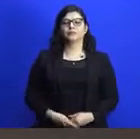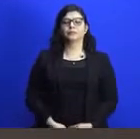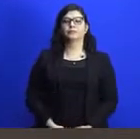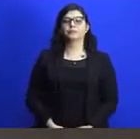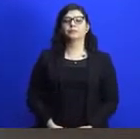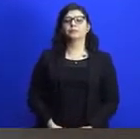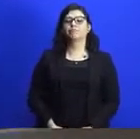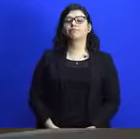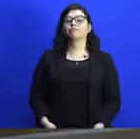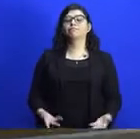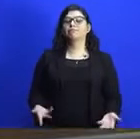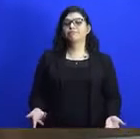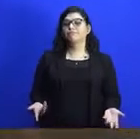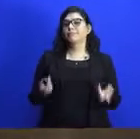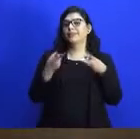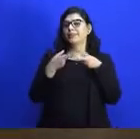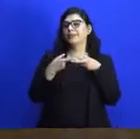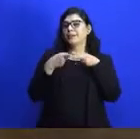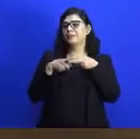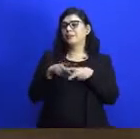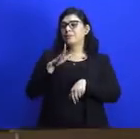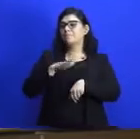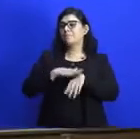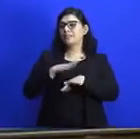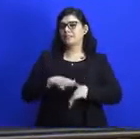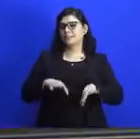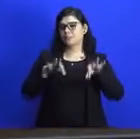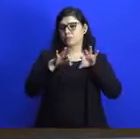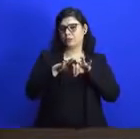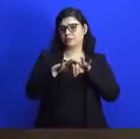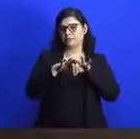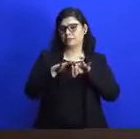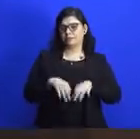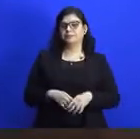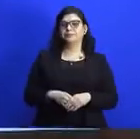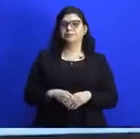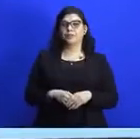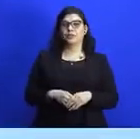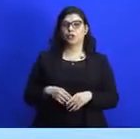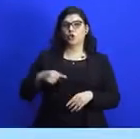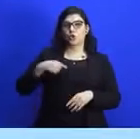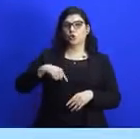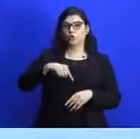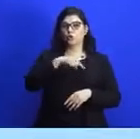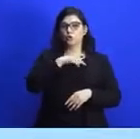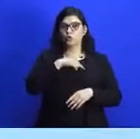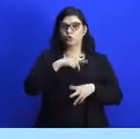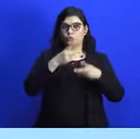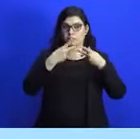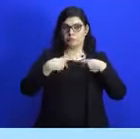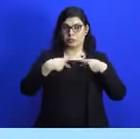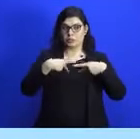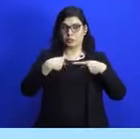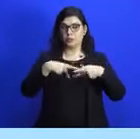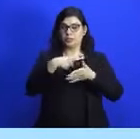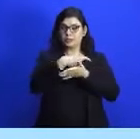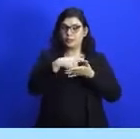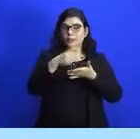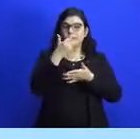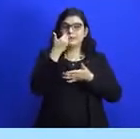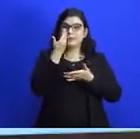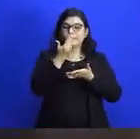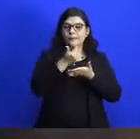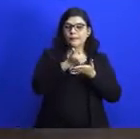Y ahí entra la parte más importante, para ayudarles, para servir. Y tenemos